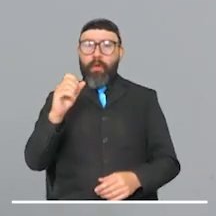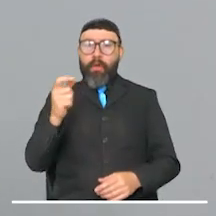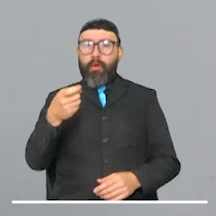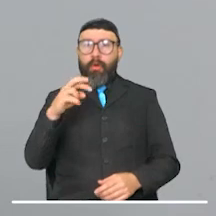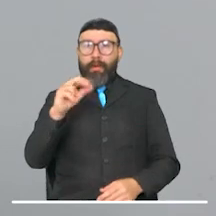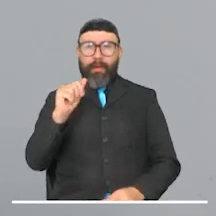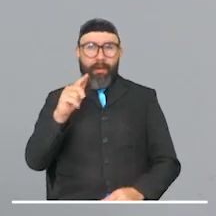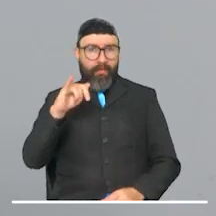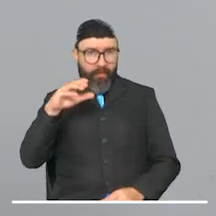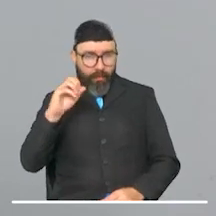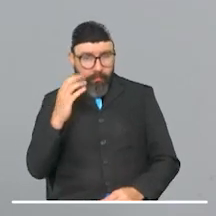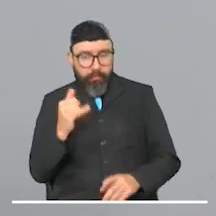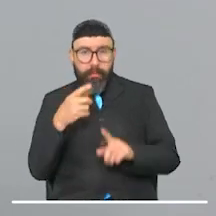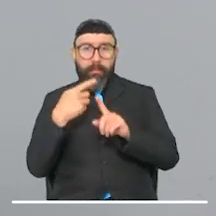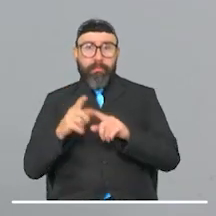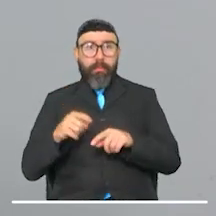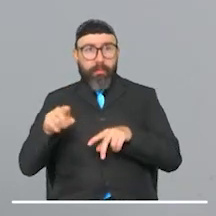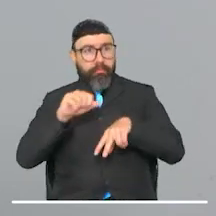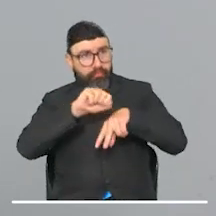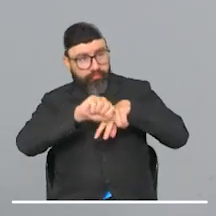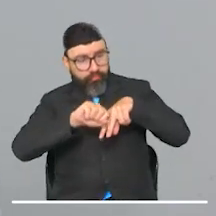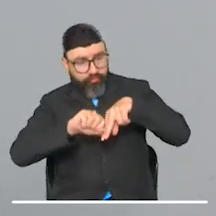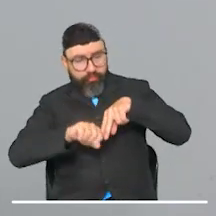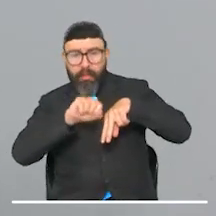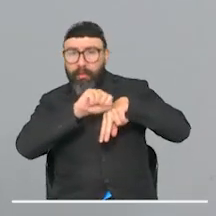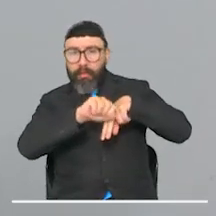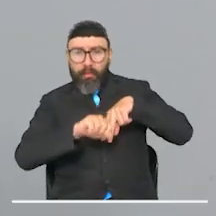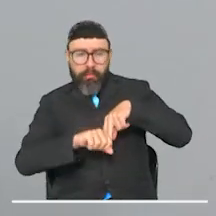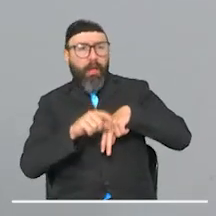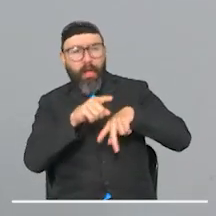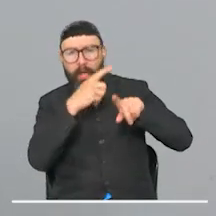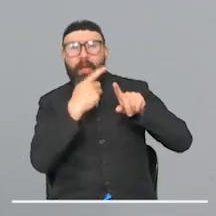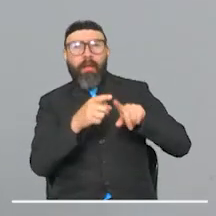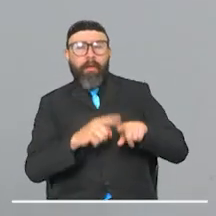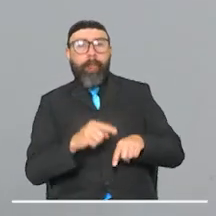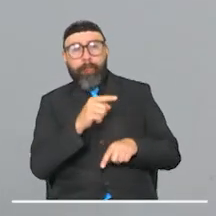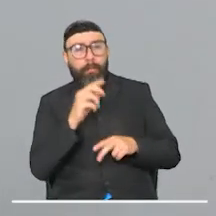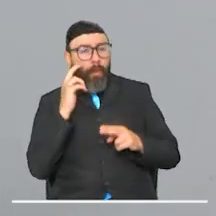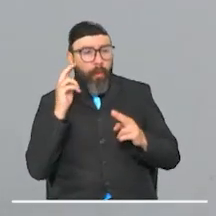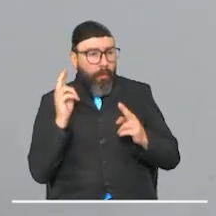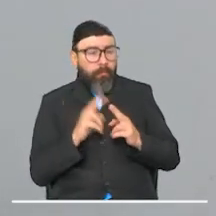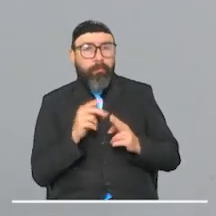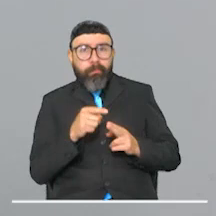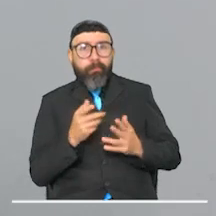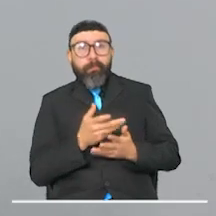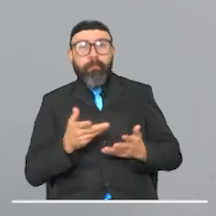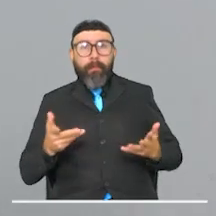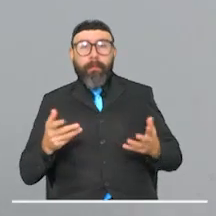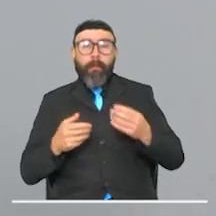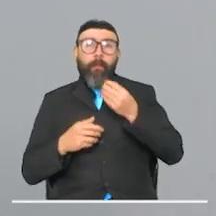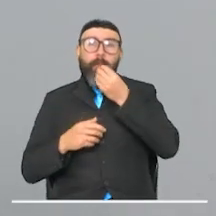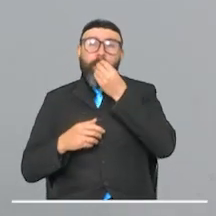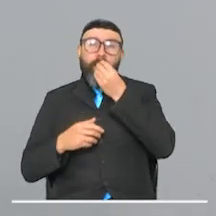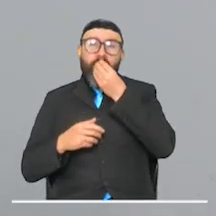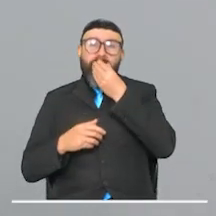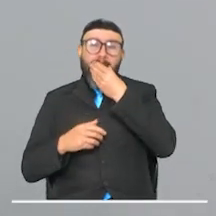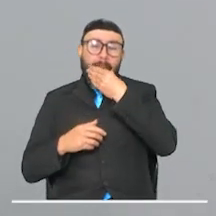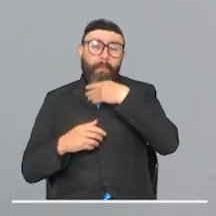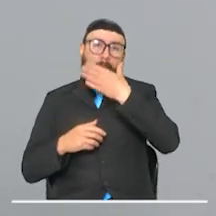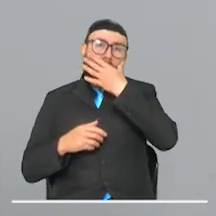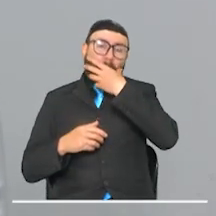arteriografías las flebografías las infografías y ya escaparían a la atención primaria prácticamente estarían un segundo un tercer nivel